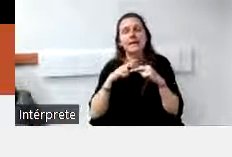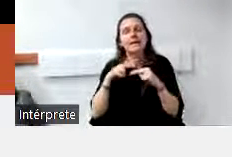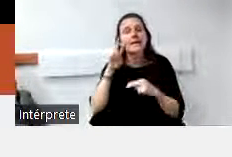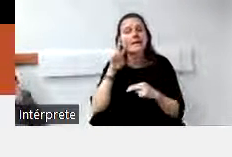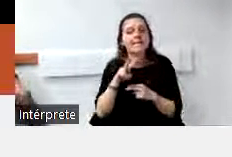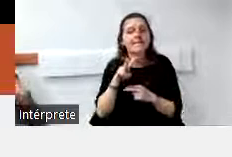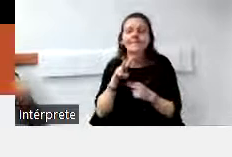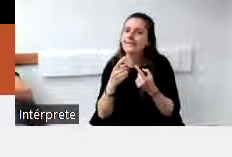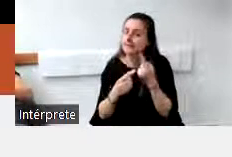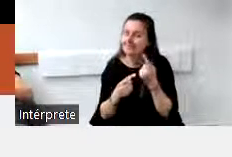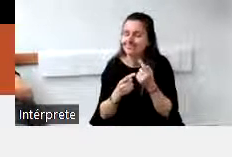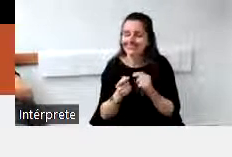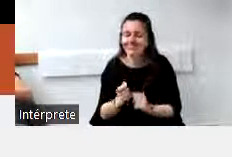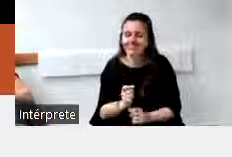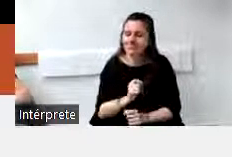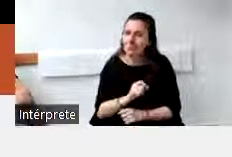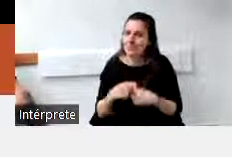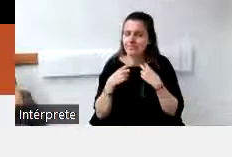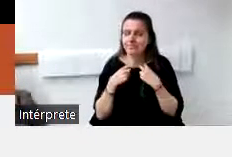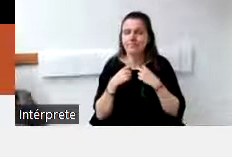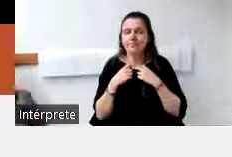adultos. Y